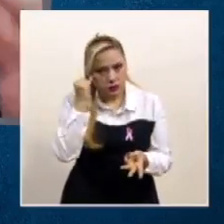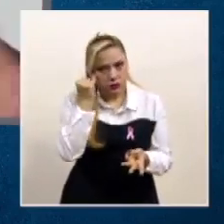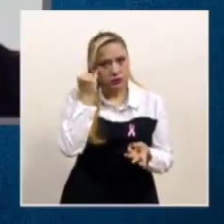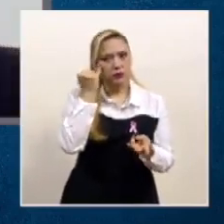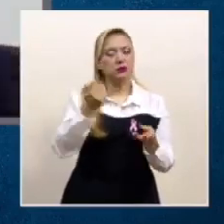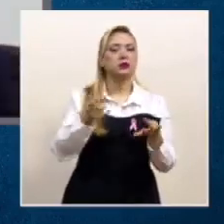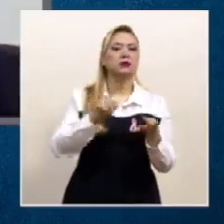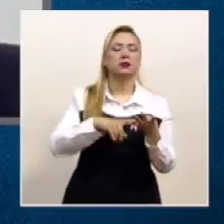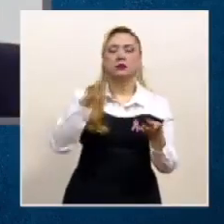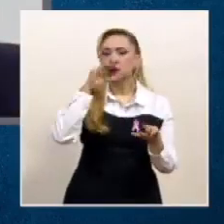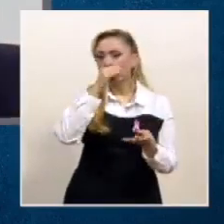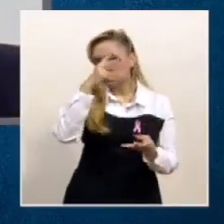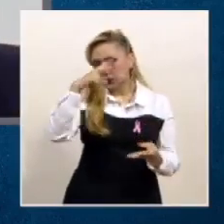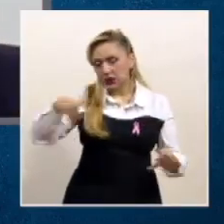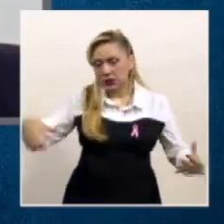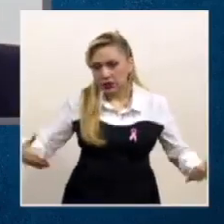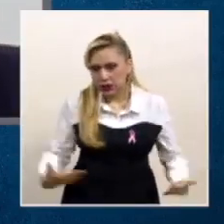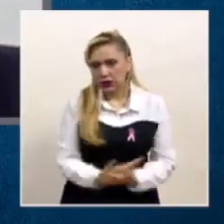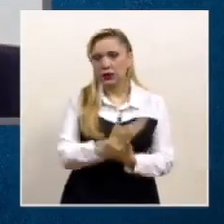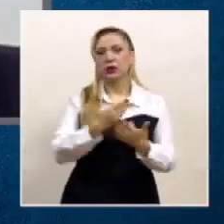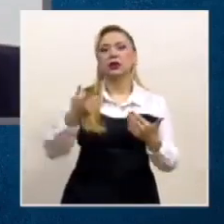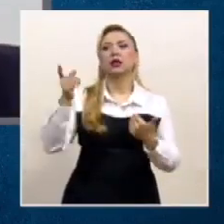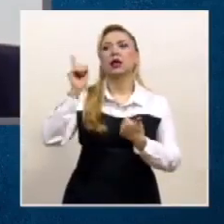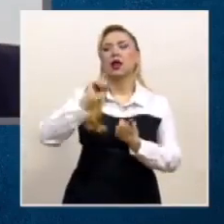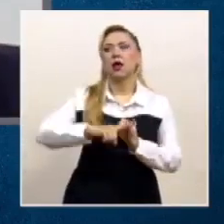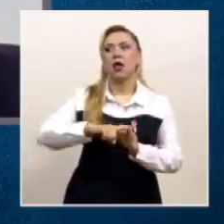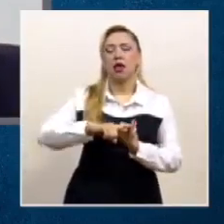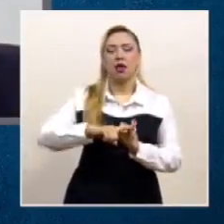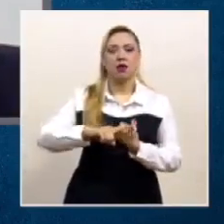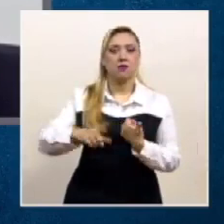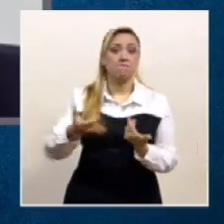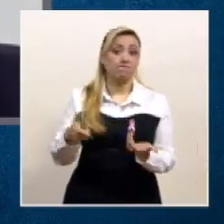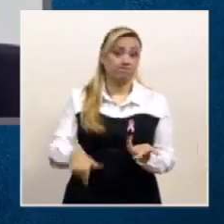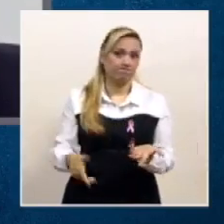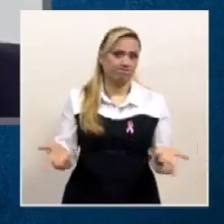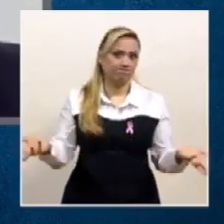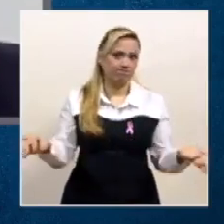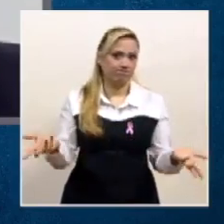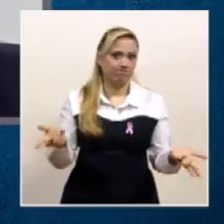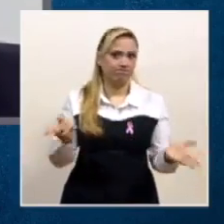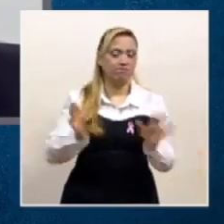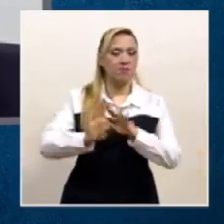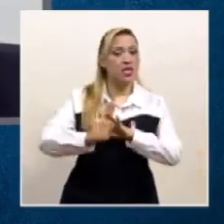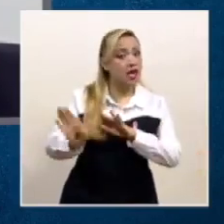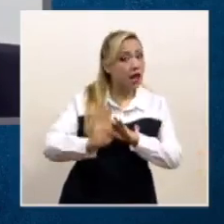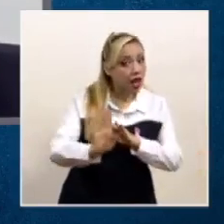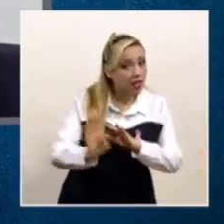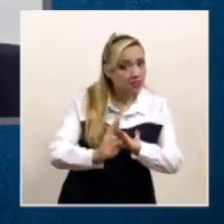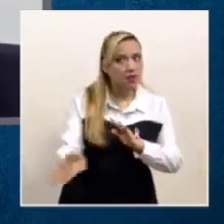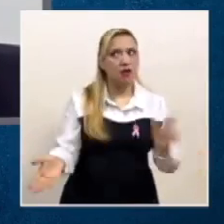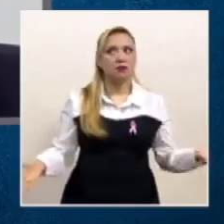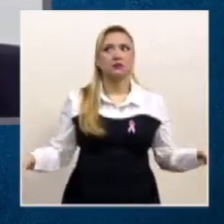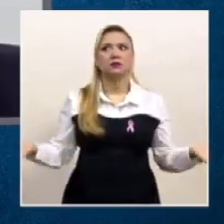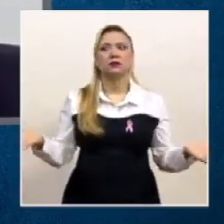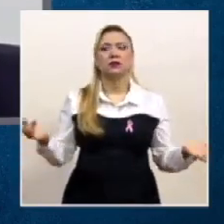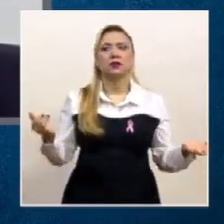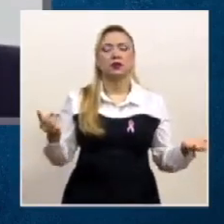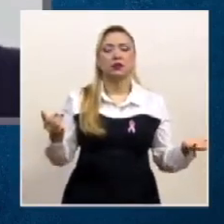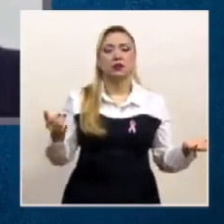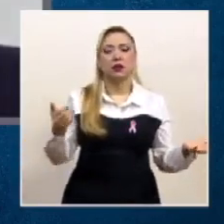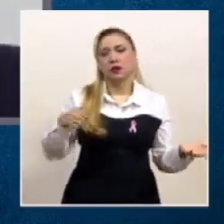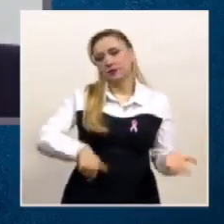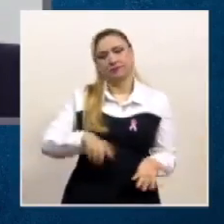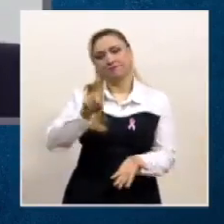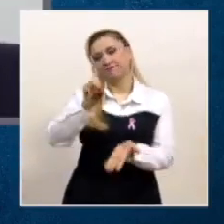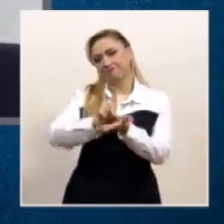personas afromexicanas, a personas de la diversidad sexual, a personas migrantes o residentes en el extranjero y desde luego